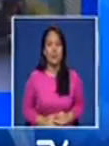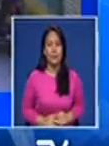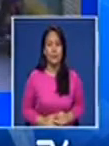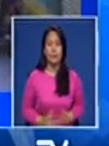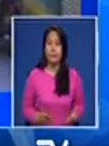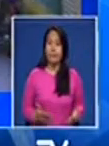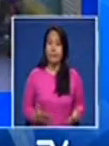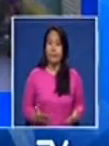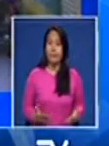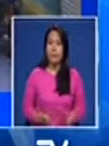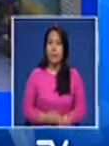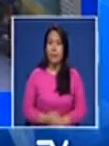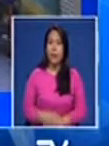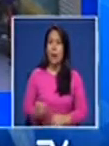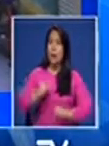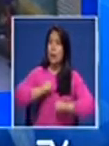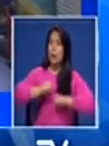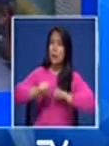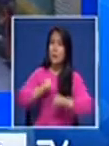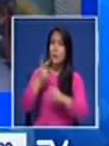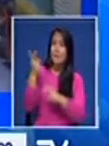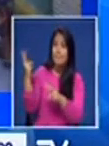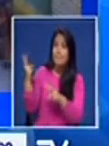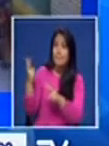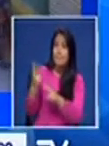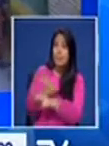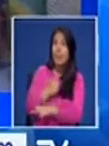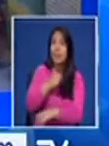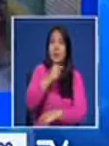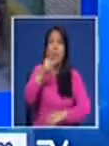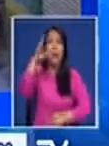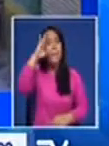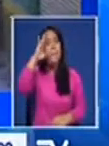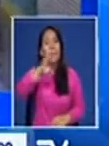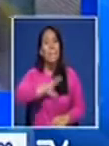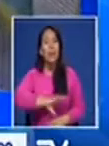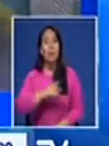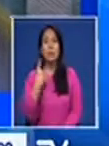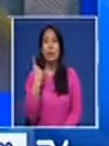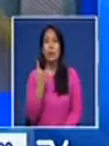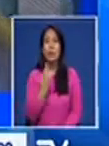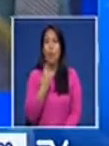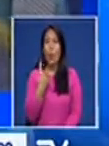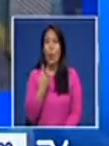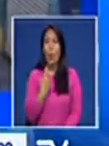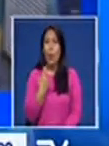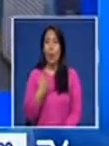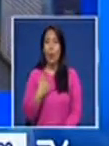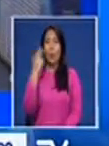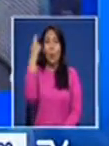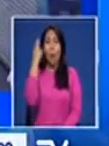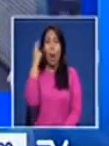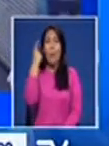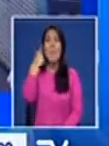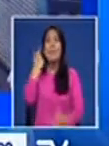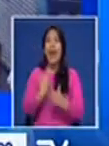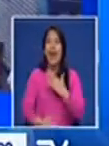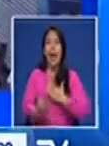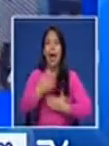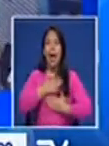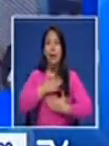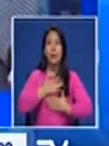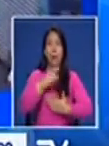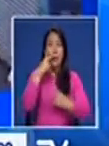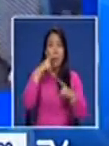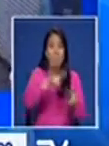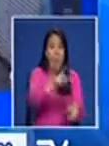Y una acción muy arriesgada, muy peligrosa, ¿no? Por parte del policía, quien se encontraba solo y enfrentarse con estos cuatro sujetos que ya veíamos, que incluso de ellos